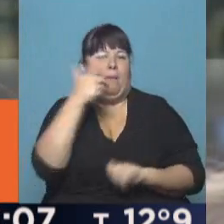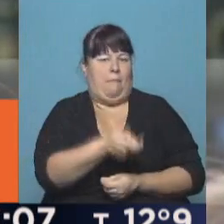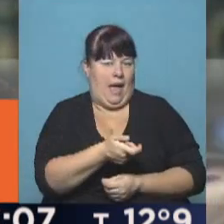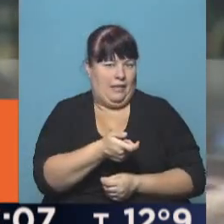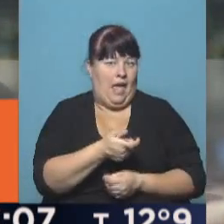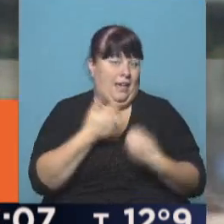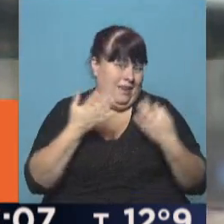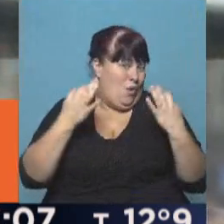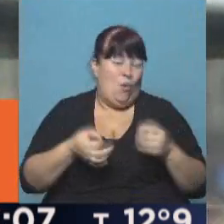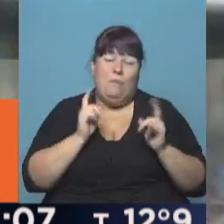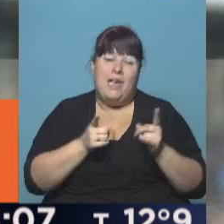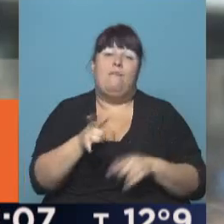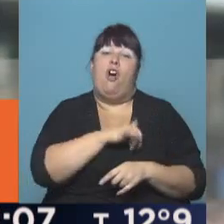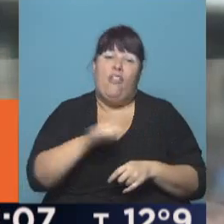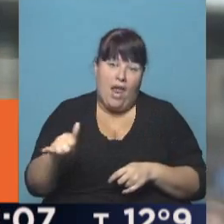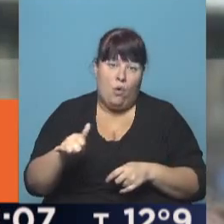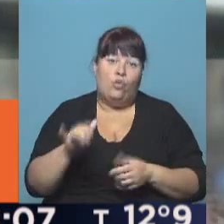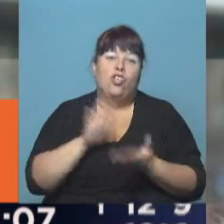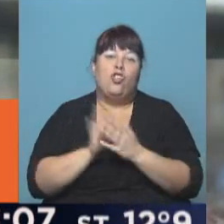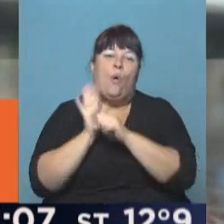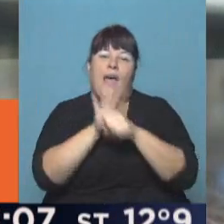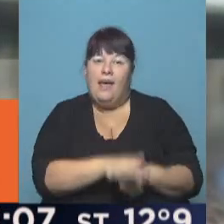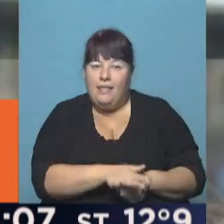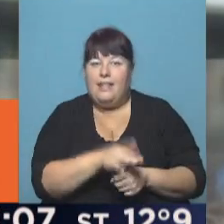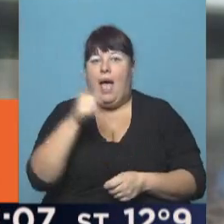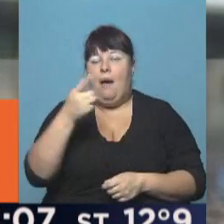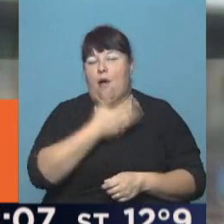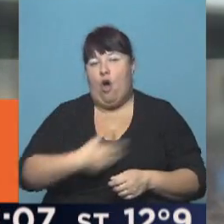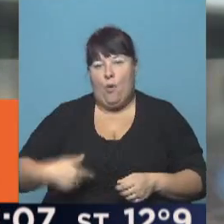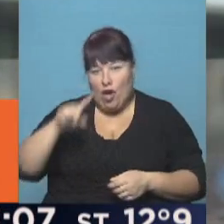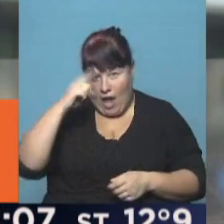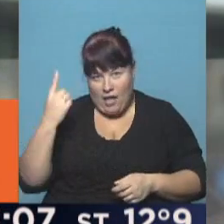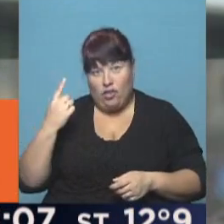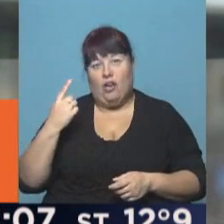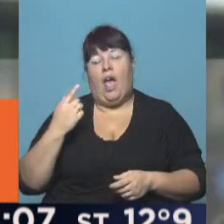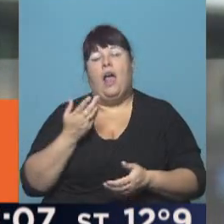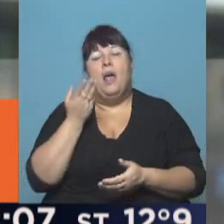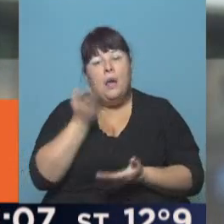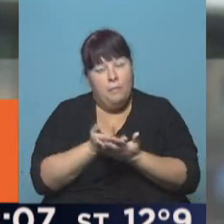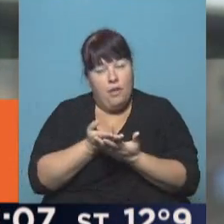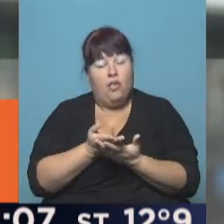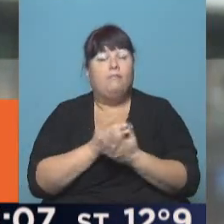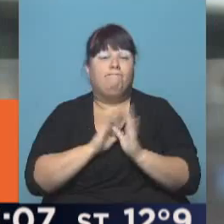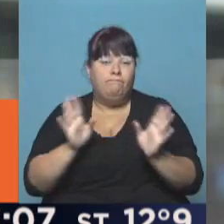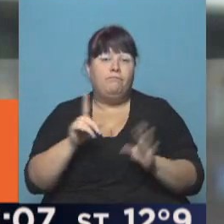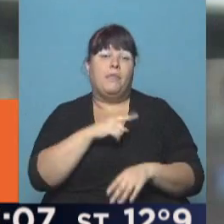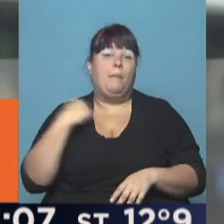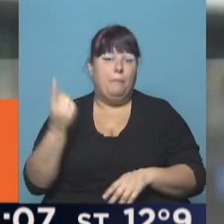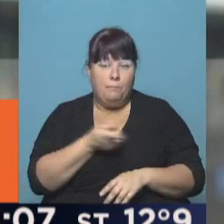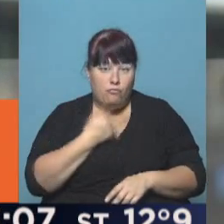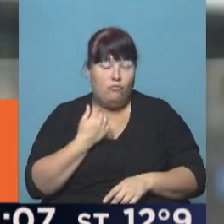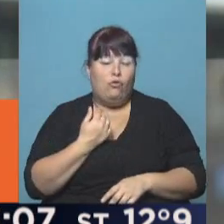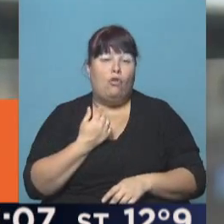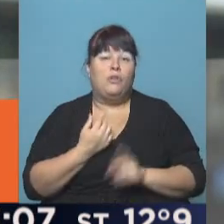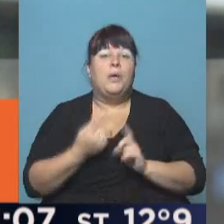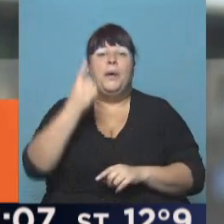tiene que ver justamente con una denuncia vinculada al encubrimiento que las autoridades nacionales habían perpetrado. Y por lo tanto, para todos nosotros, desde